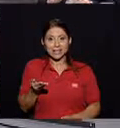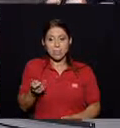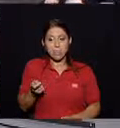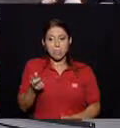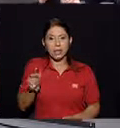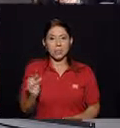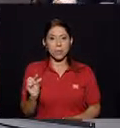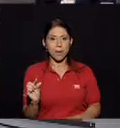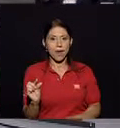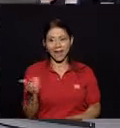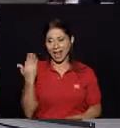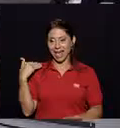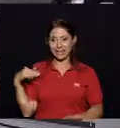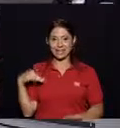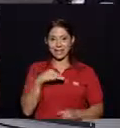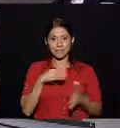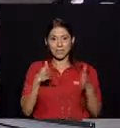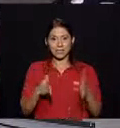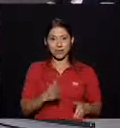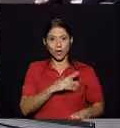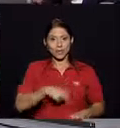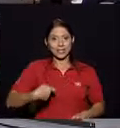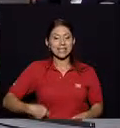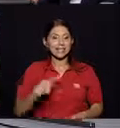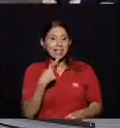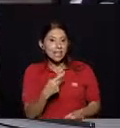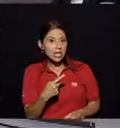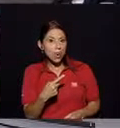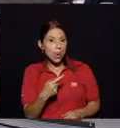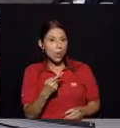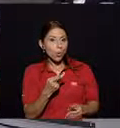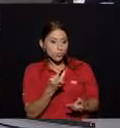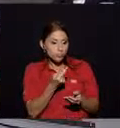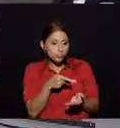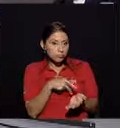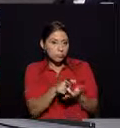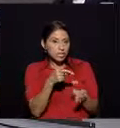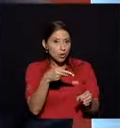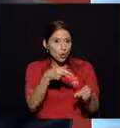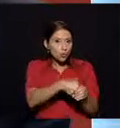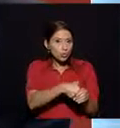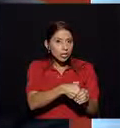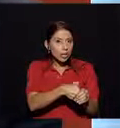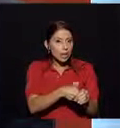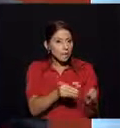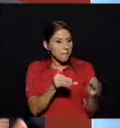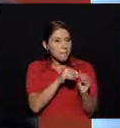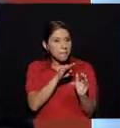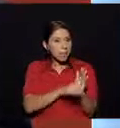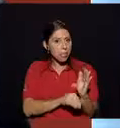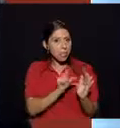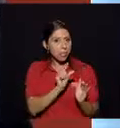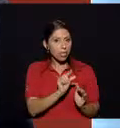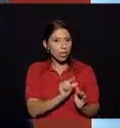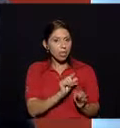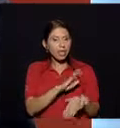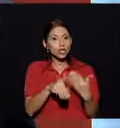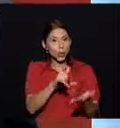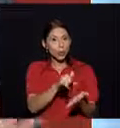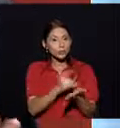baja. Ahora, decía el ministro de la Presidencia, se redujeron los precios del combustible. Todo eso es bueno,